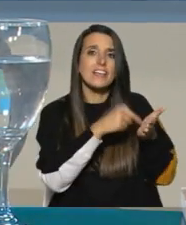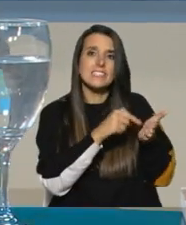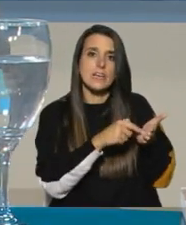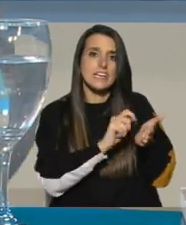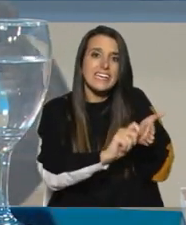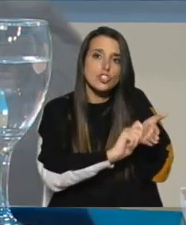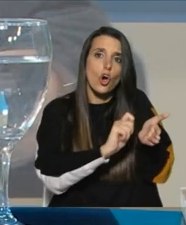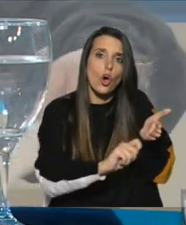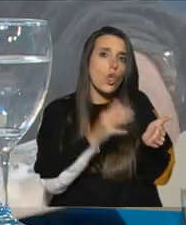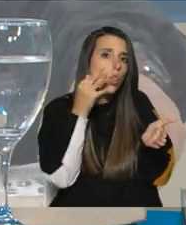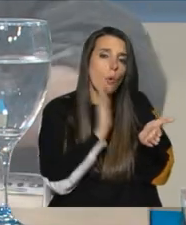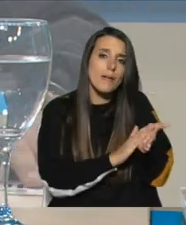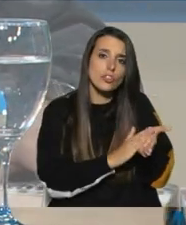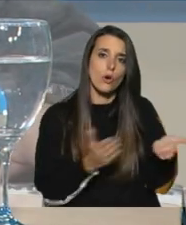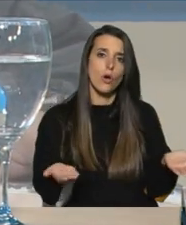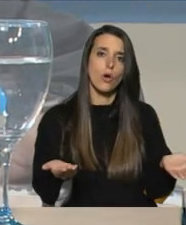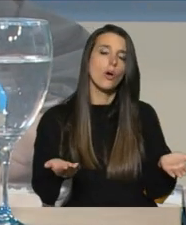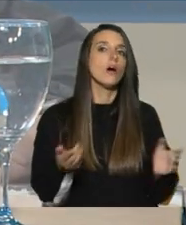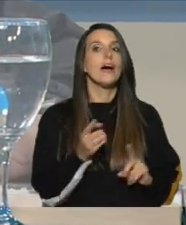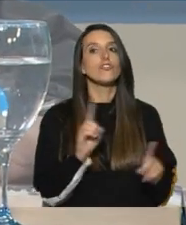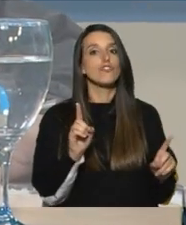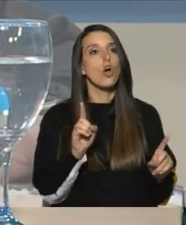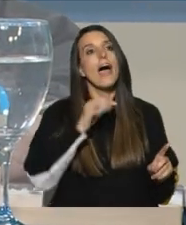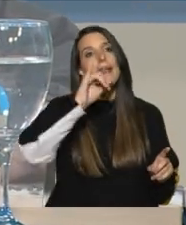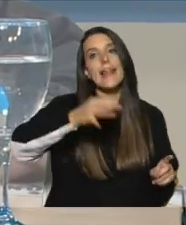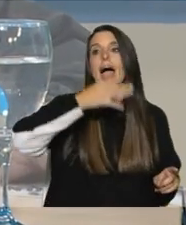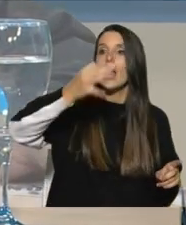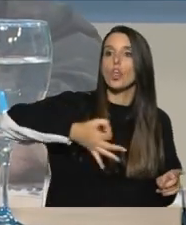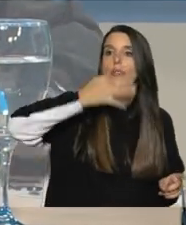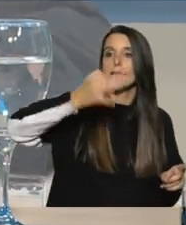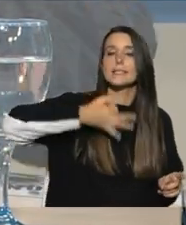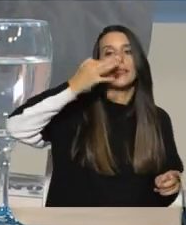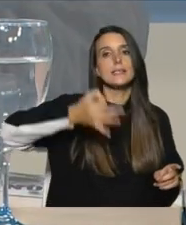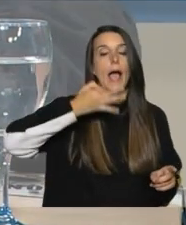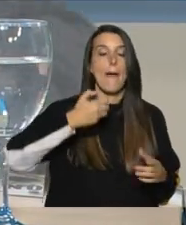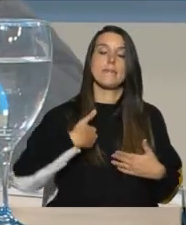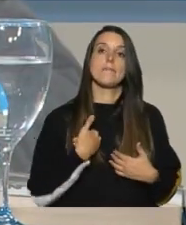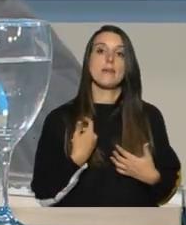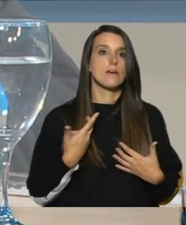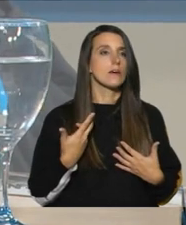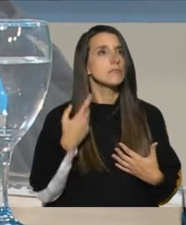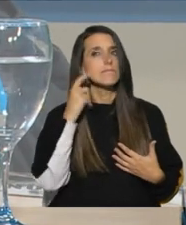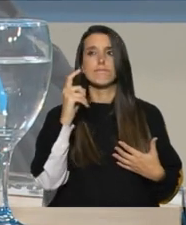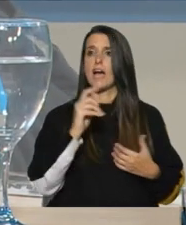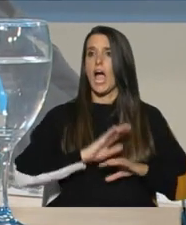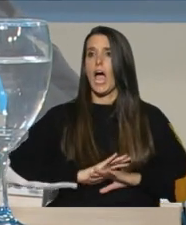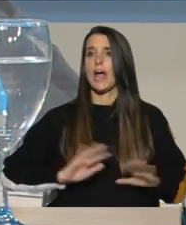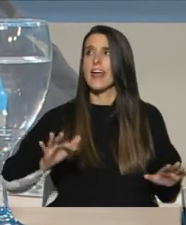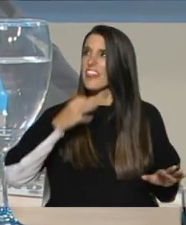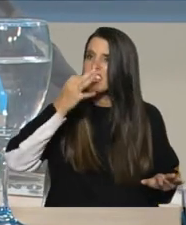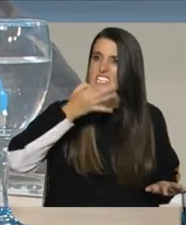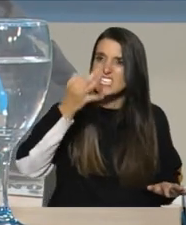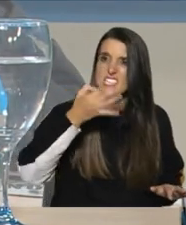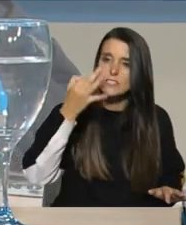sea, ya está documentado. Ya no conformes con el relato, que eso es lo que a mí también me motivó a empezar a reunir a